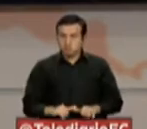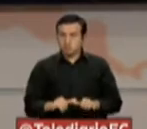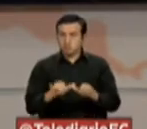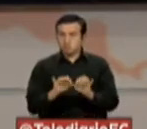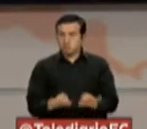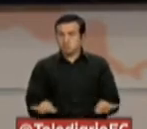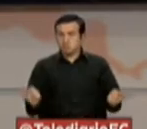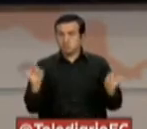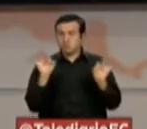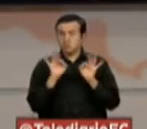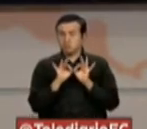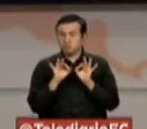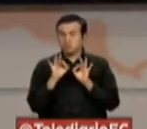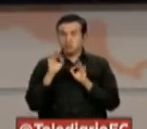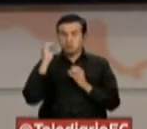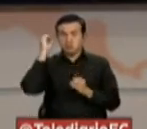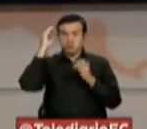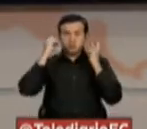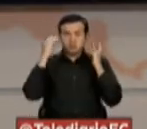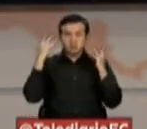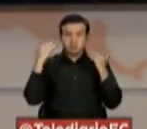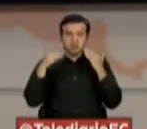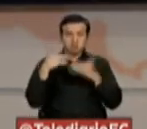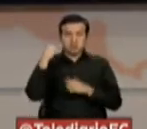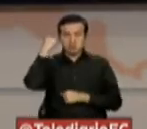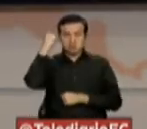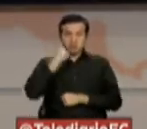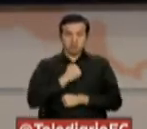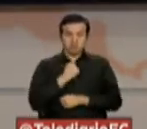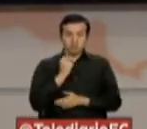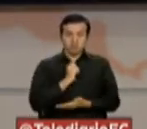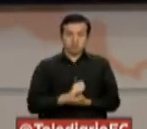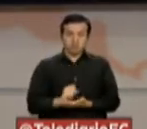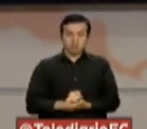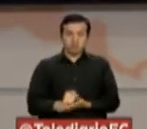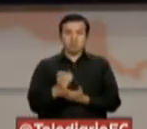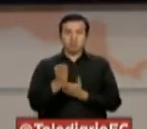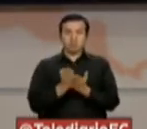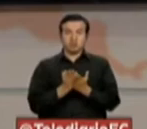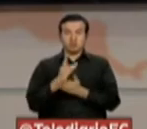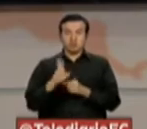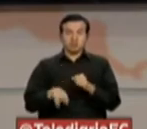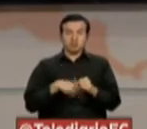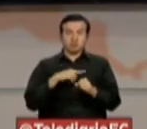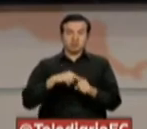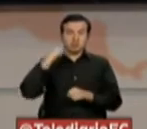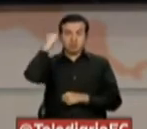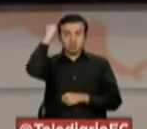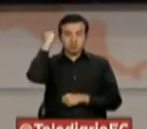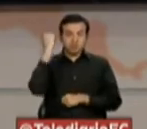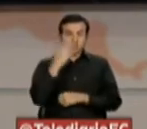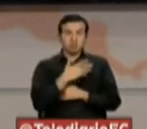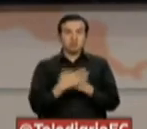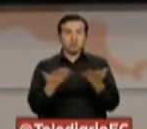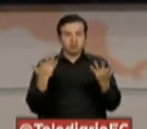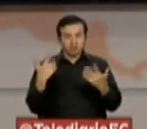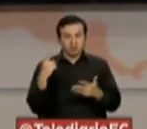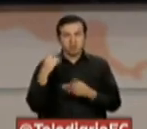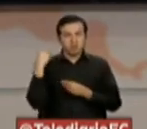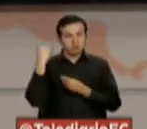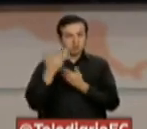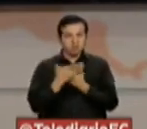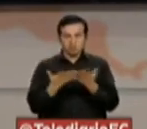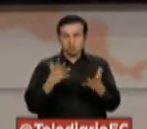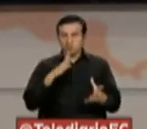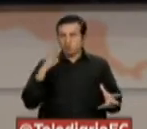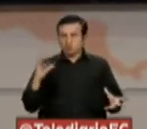resulte en una innovación y luego en un derecho de propiedad intelectual, el Servicio Nacional de Derechos Intelectuales justamente debe entregar ese